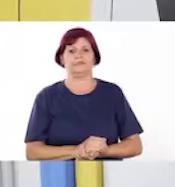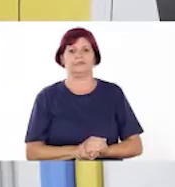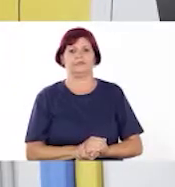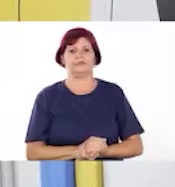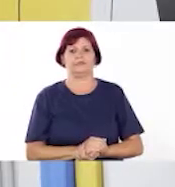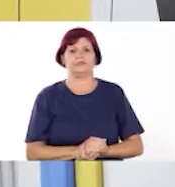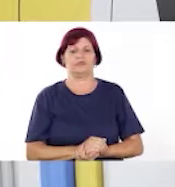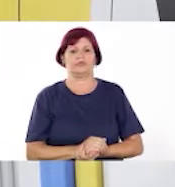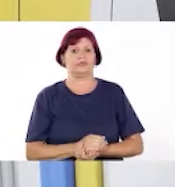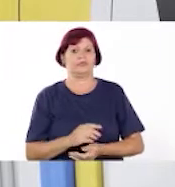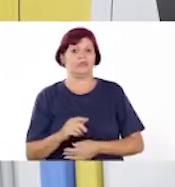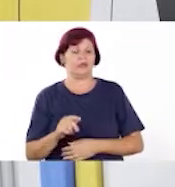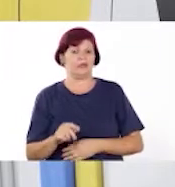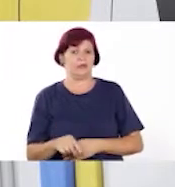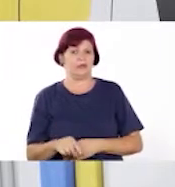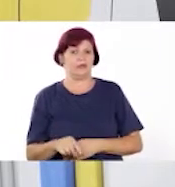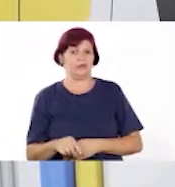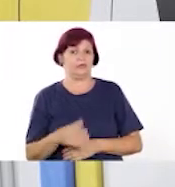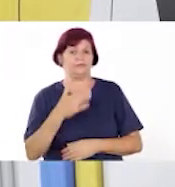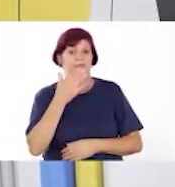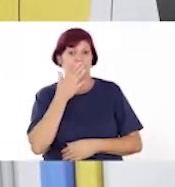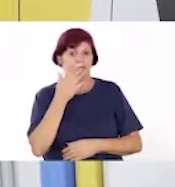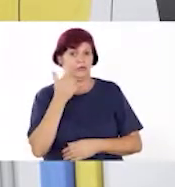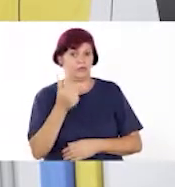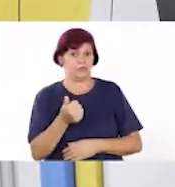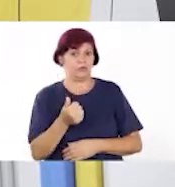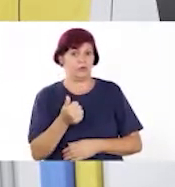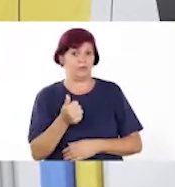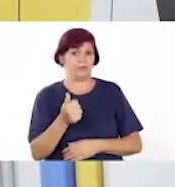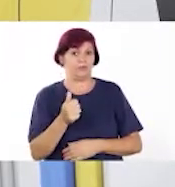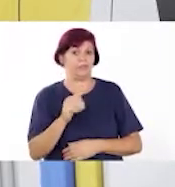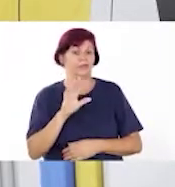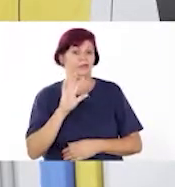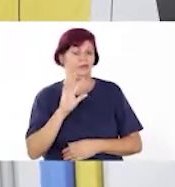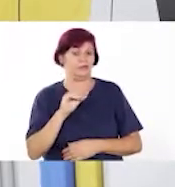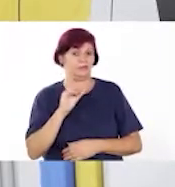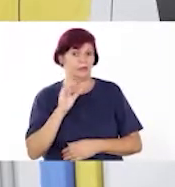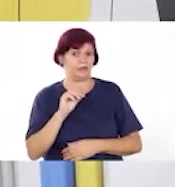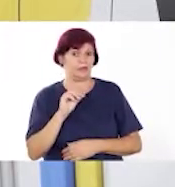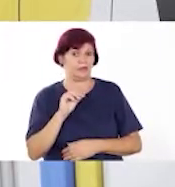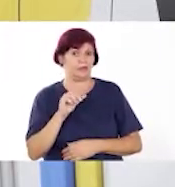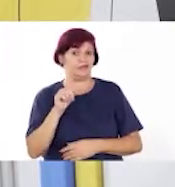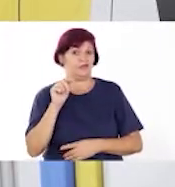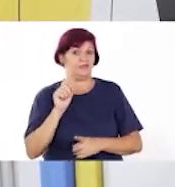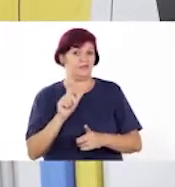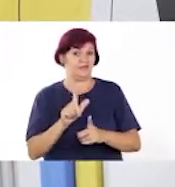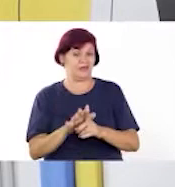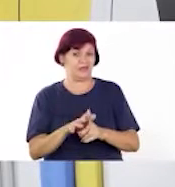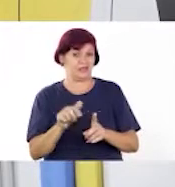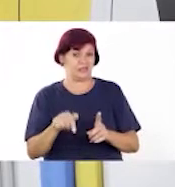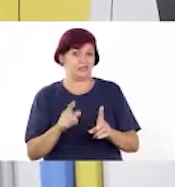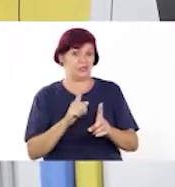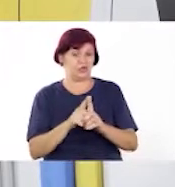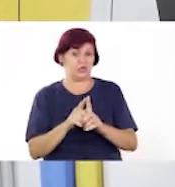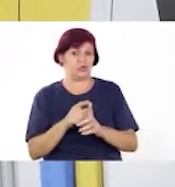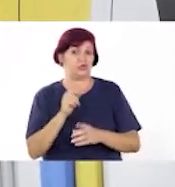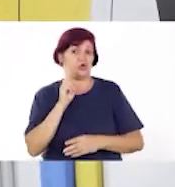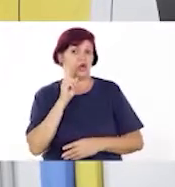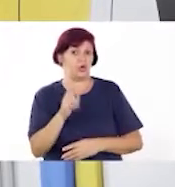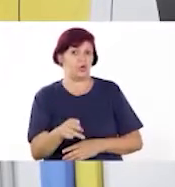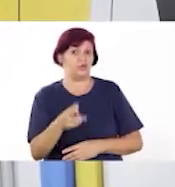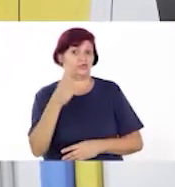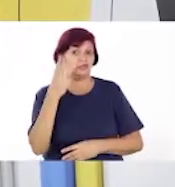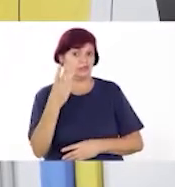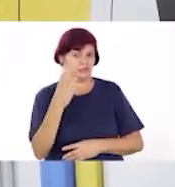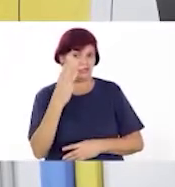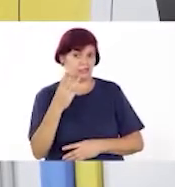Bien, ahora es bueno hacer una aclaración. A partir de este encuentro, las orientaciones de tercer